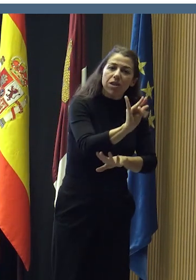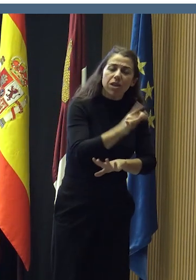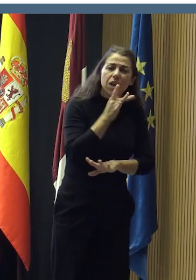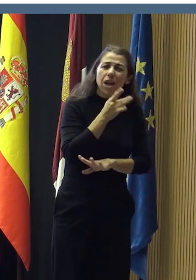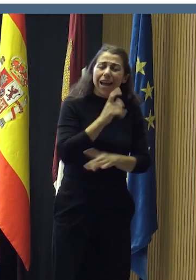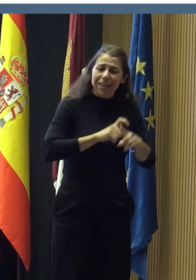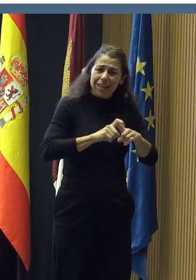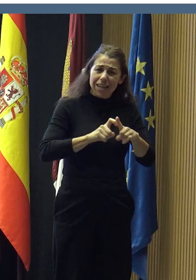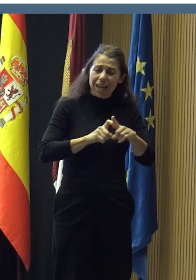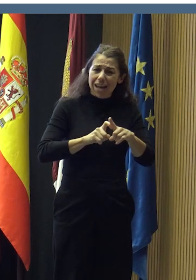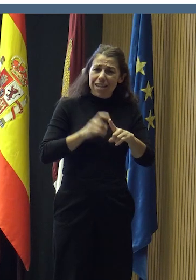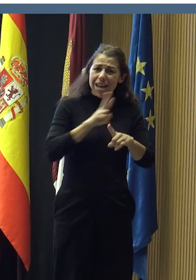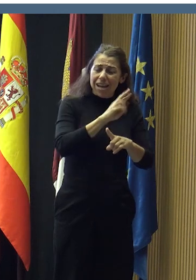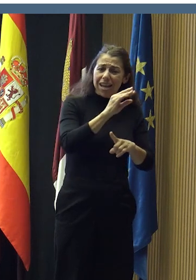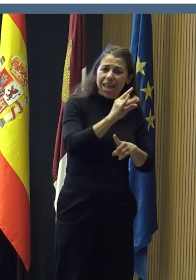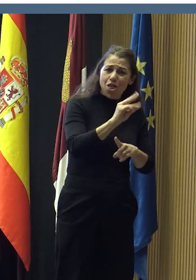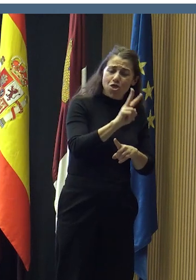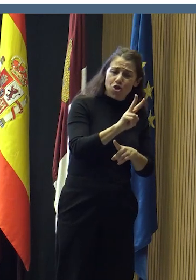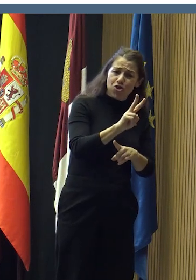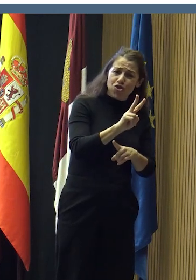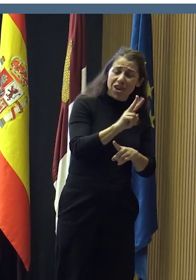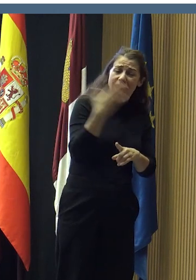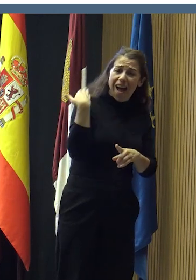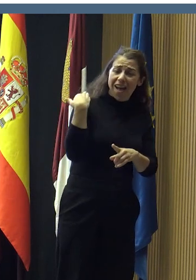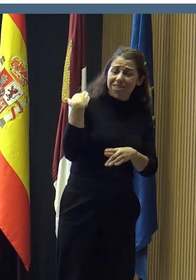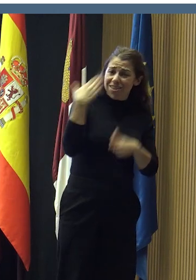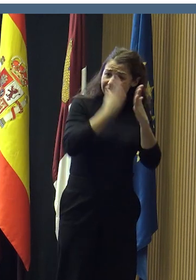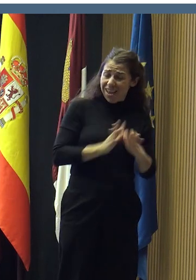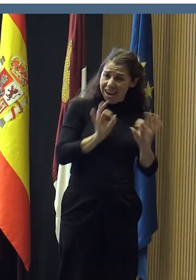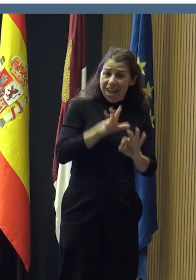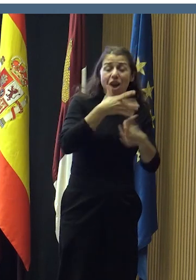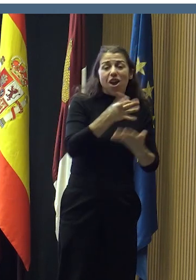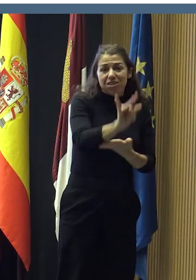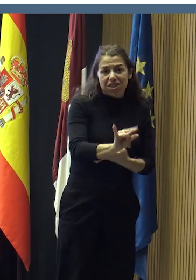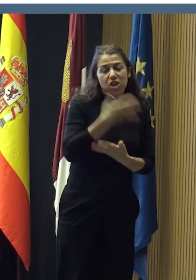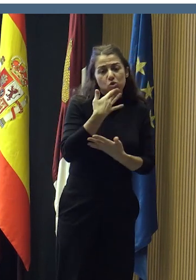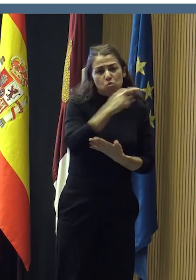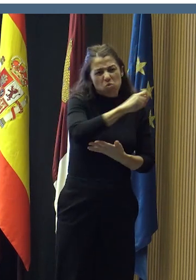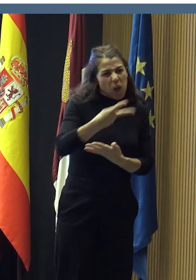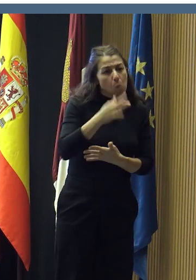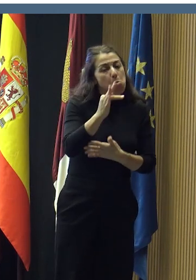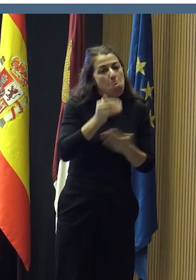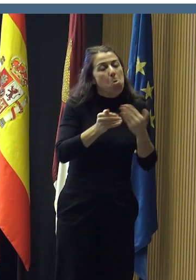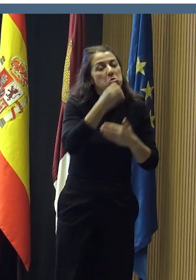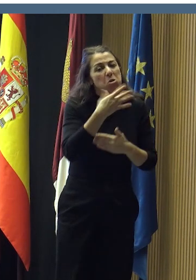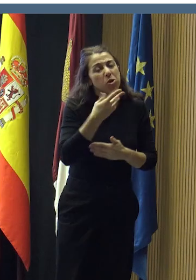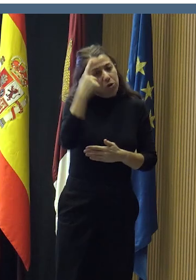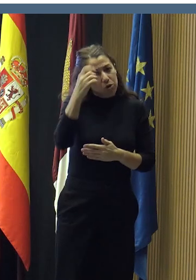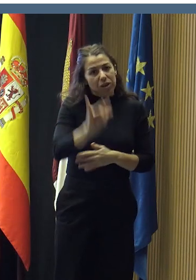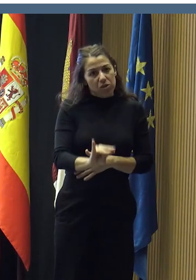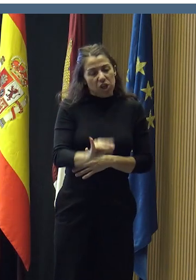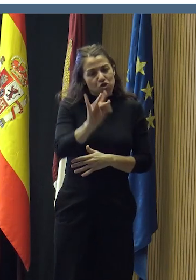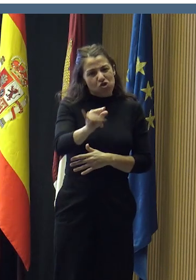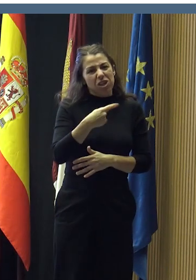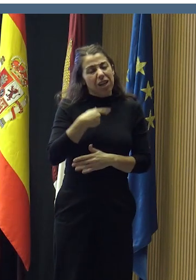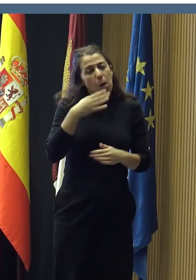tipos ER2 positivos, en los años 80 no se podían tratar. Y ahora sí, y tienen buen pronóstico. Entonces, yo creo que sí. Eso estoy segura